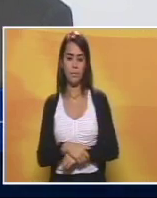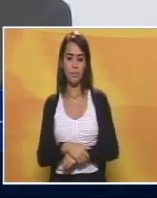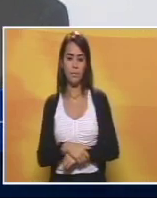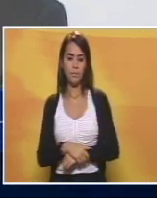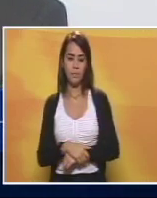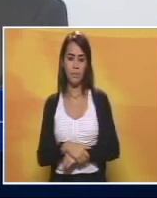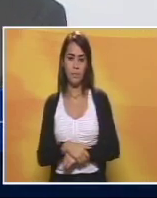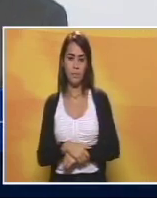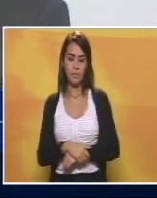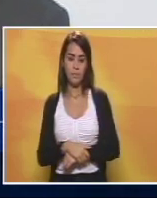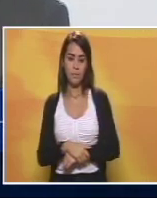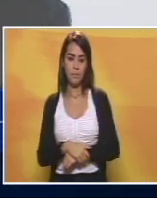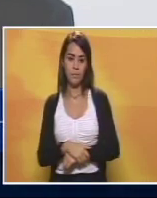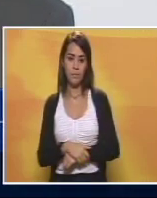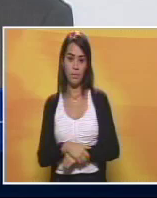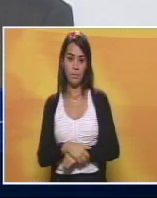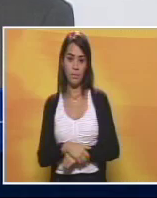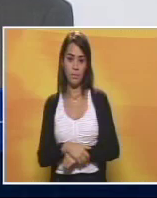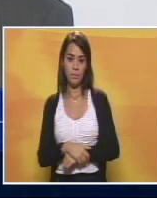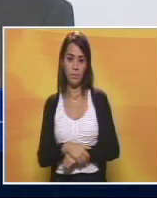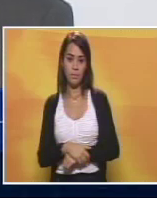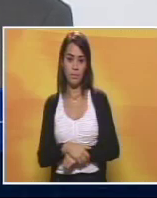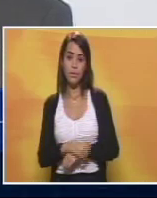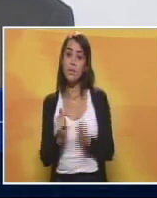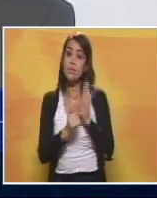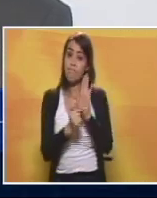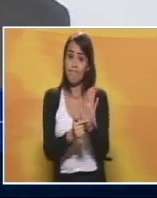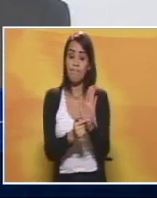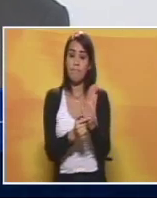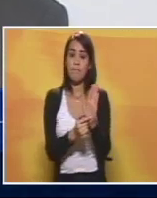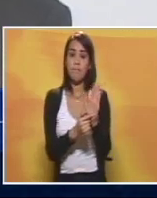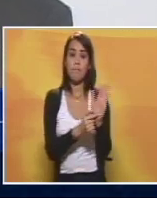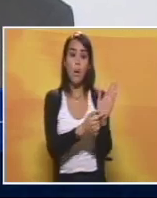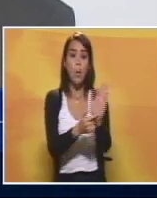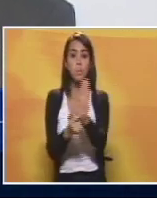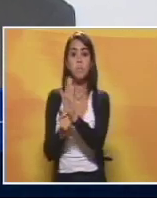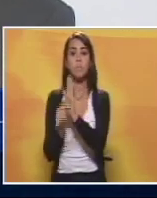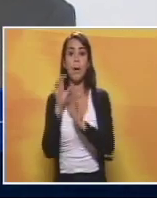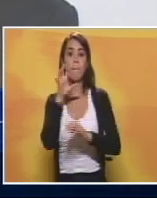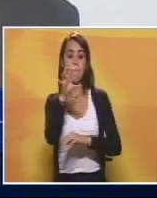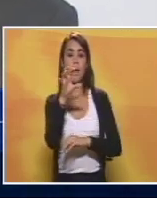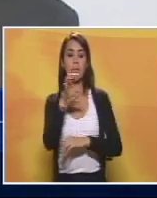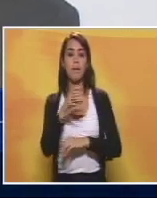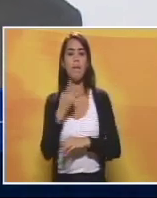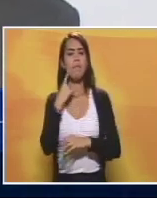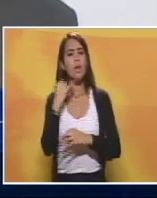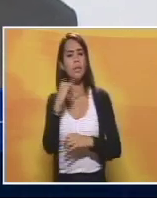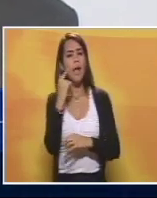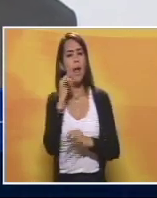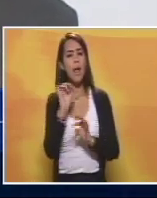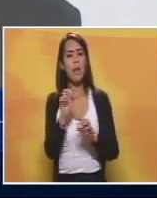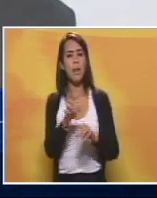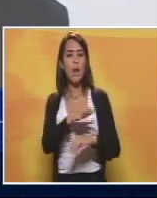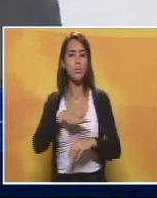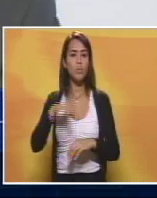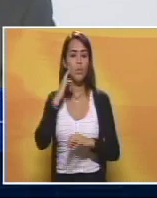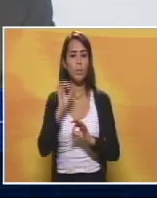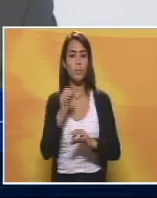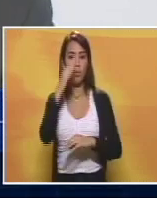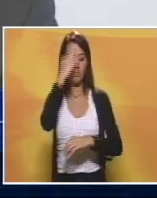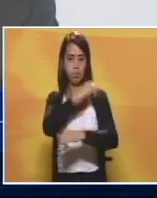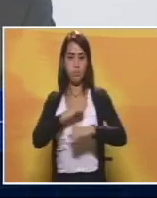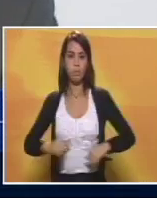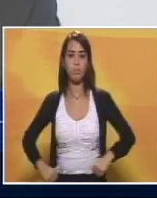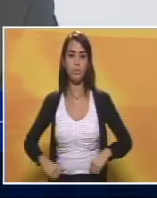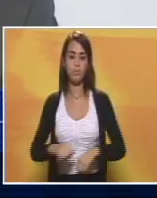ya basta presentaremos pruebas al país de la conspiración en el campo militar